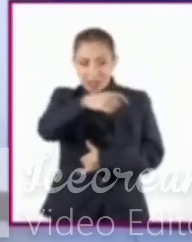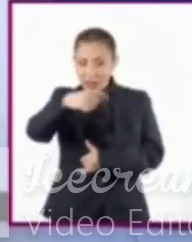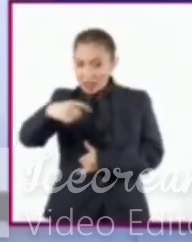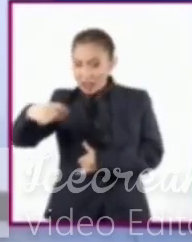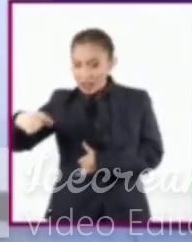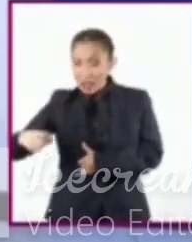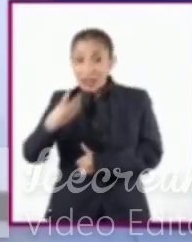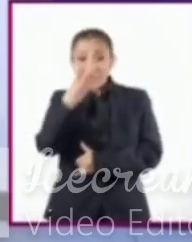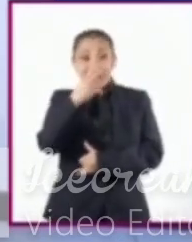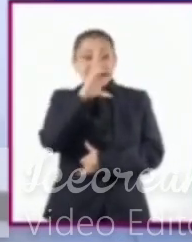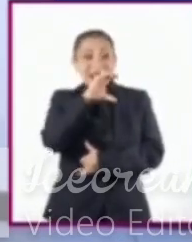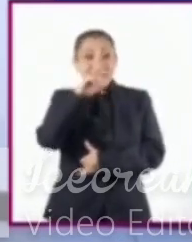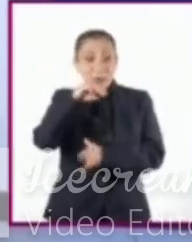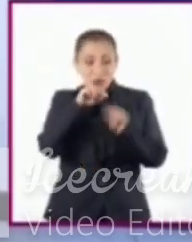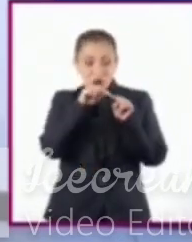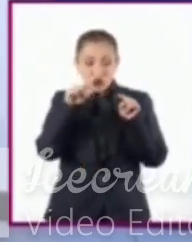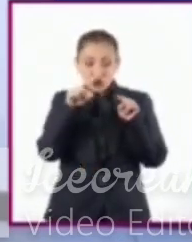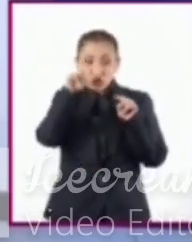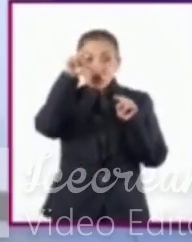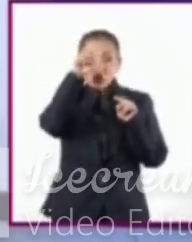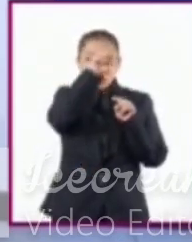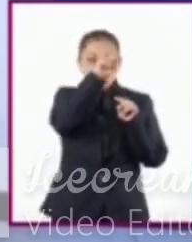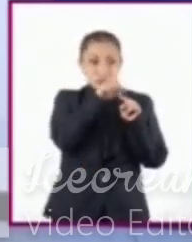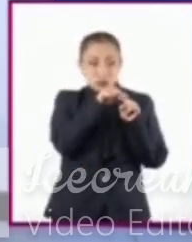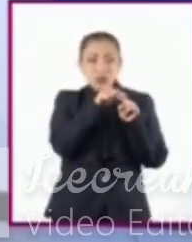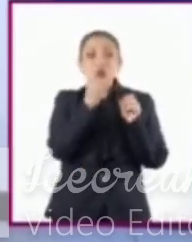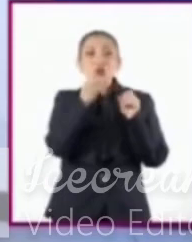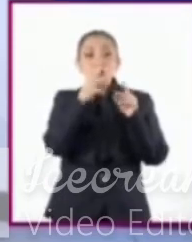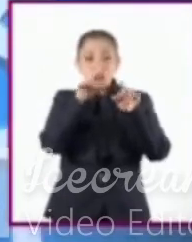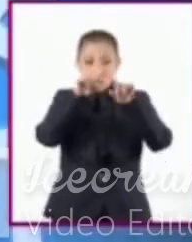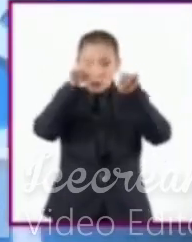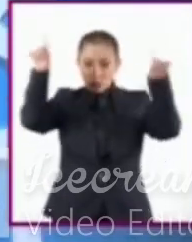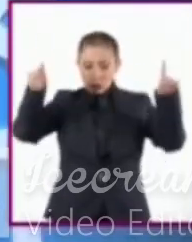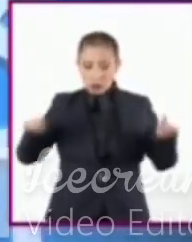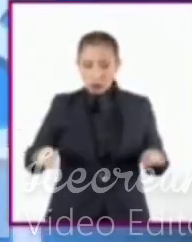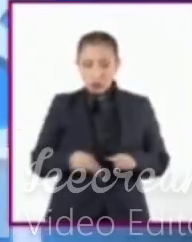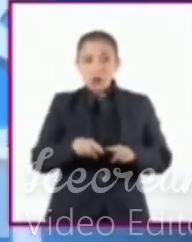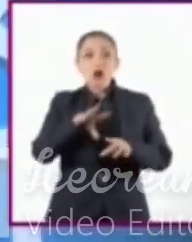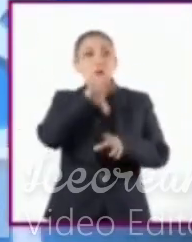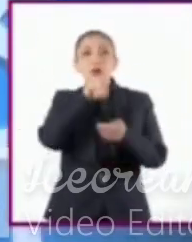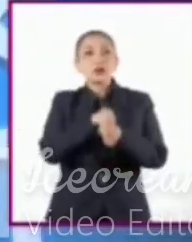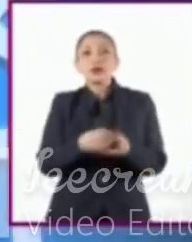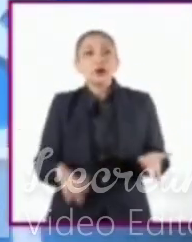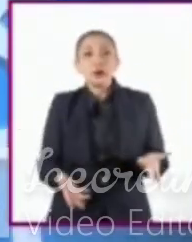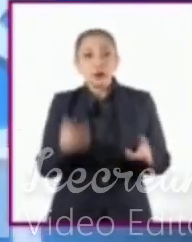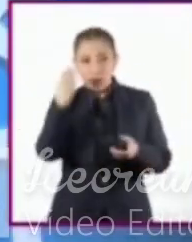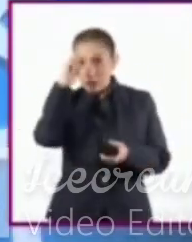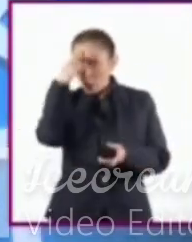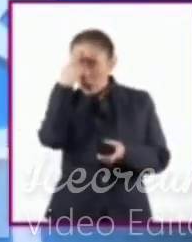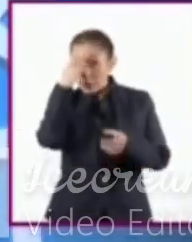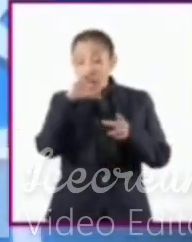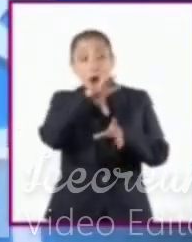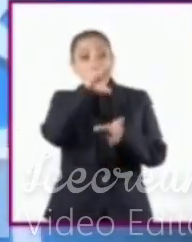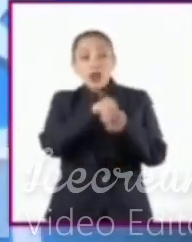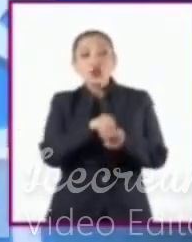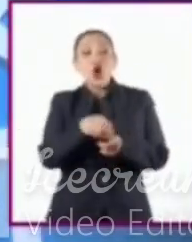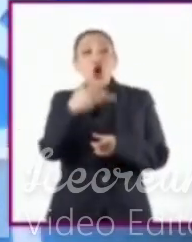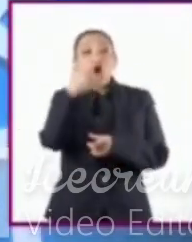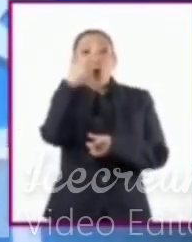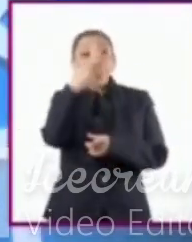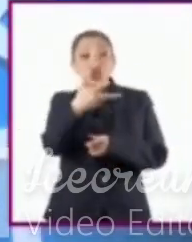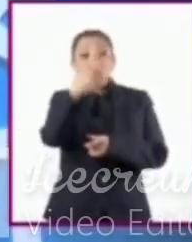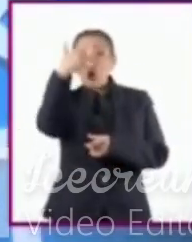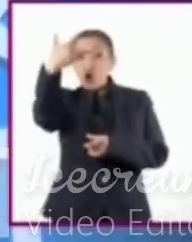3 centímetros por lado, ¿de cuánto tendría que ser el tablero? Recuerda que el tablero de ajedrez tiene 8 casillas por